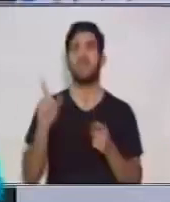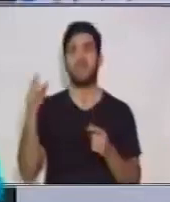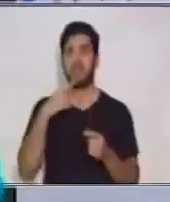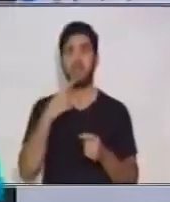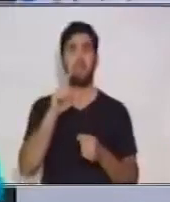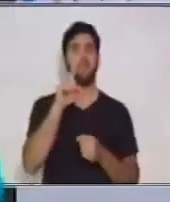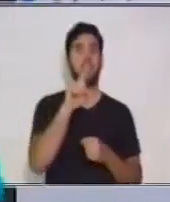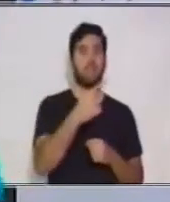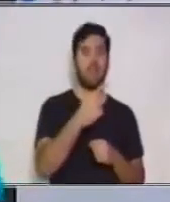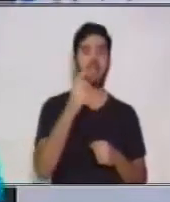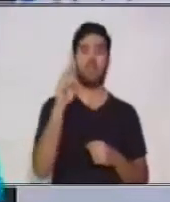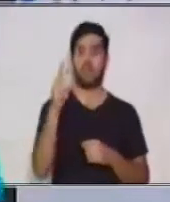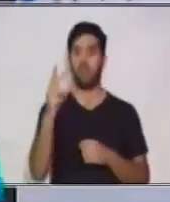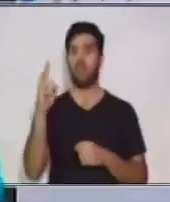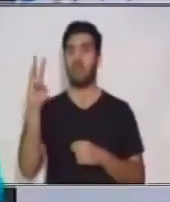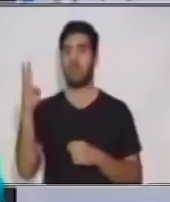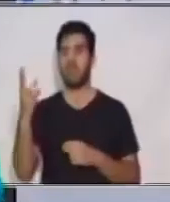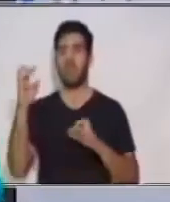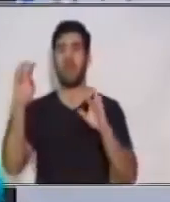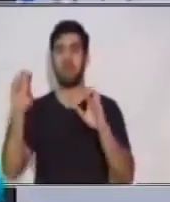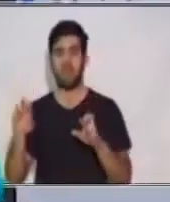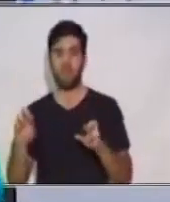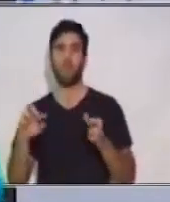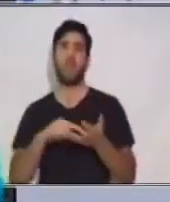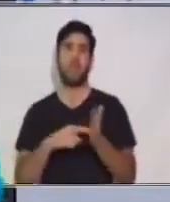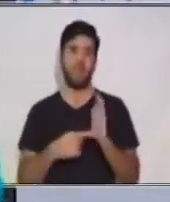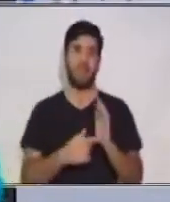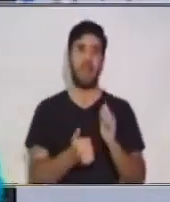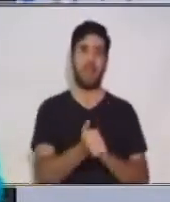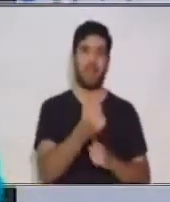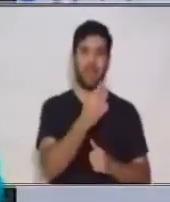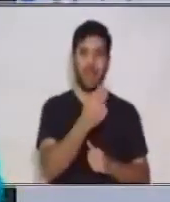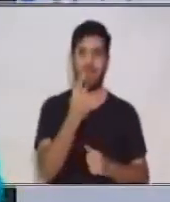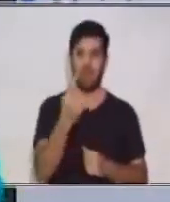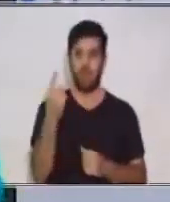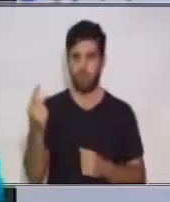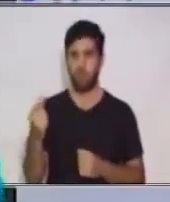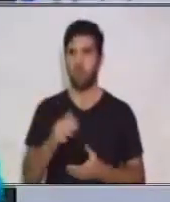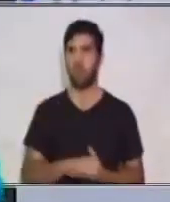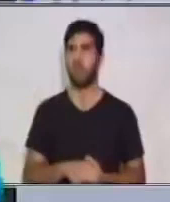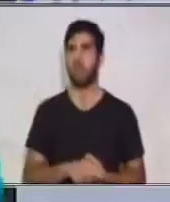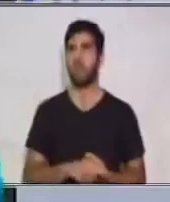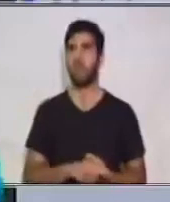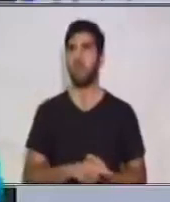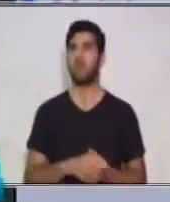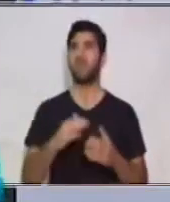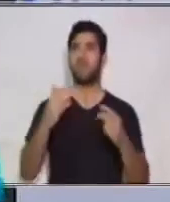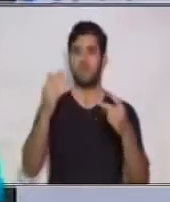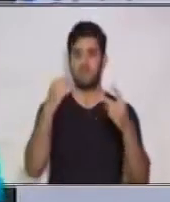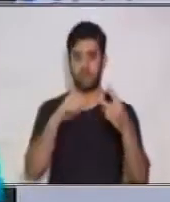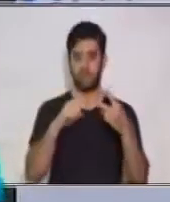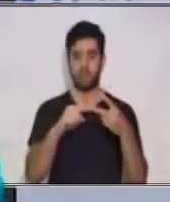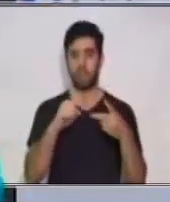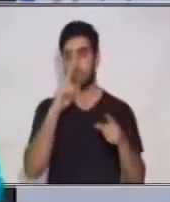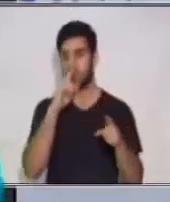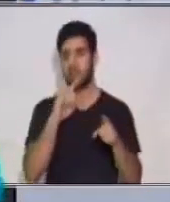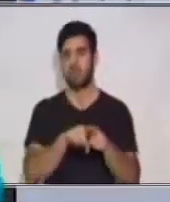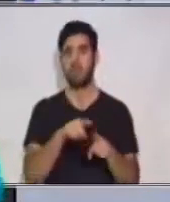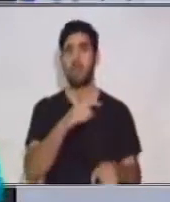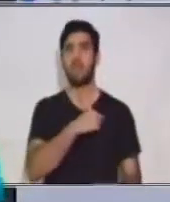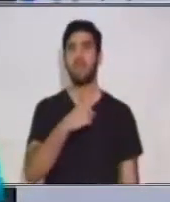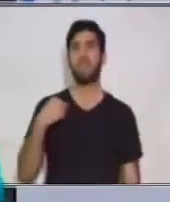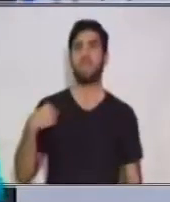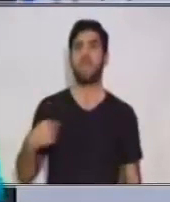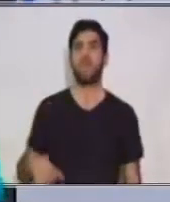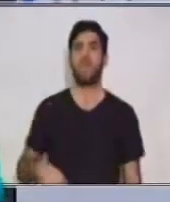segunda o tercera persona, tanto del singular y el plural. Dentro de los pronombres también podemos